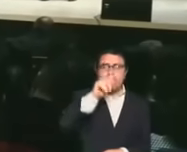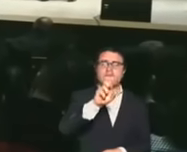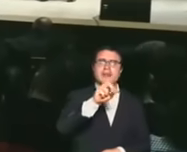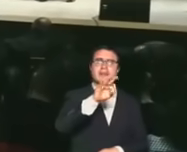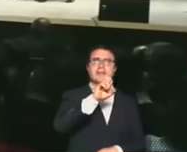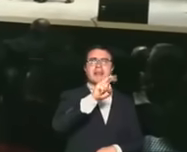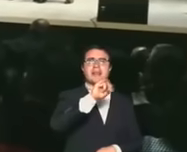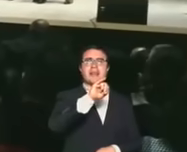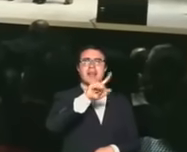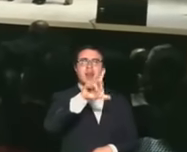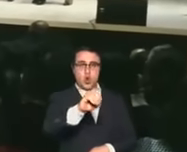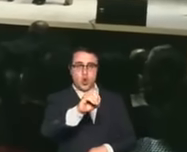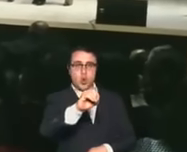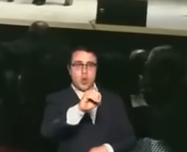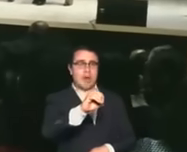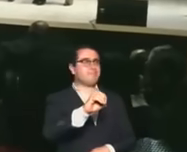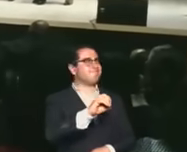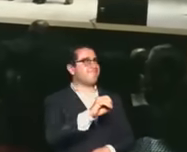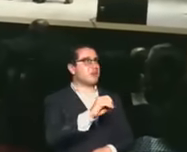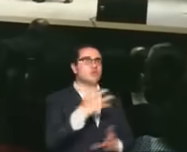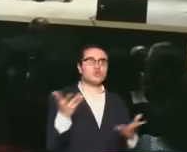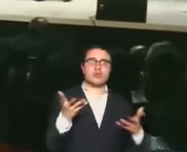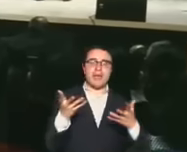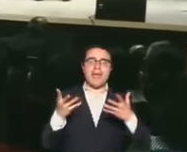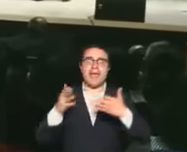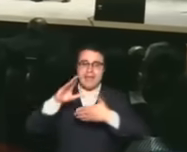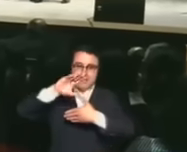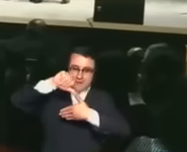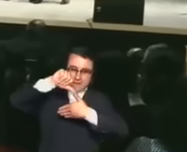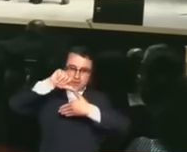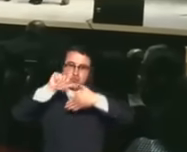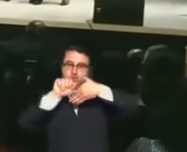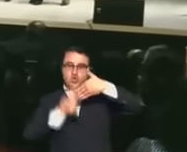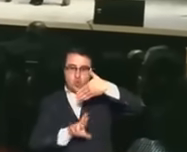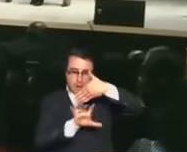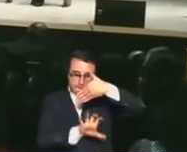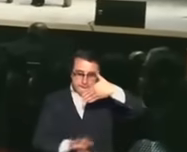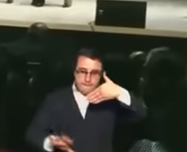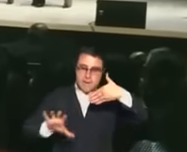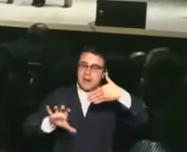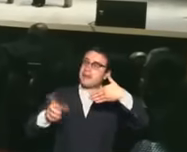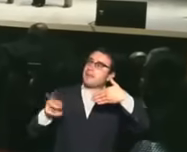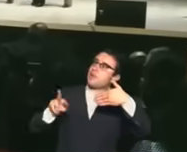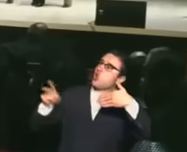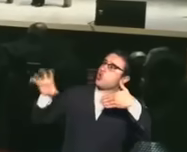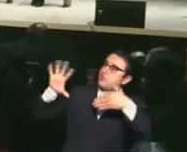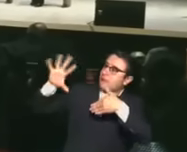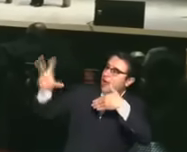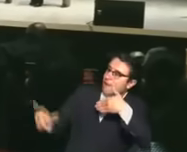entonces mira para los lados y para el sur, eso cambia las realidades del conflicto en Colombia,